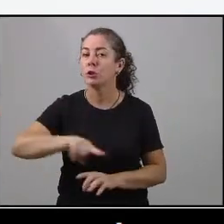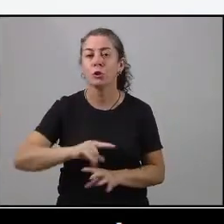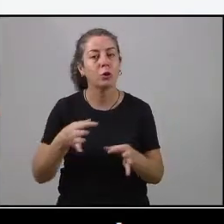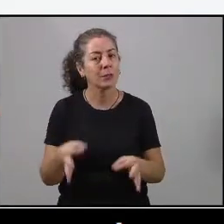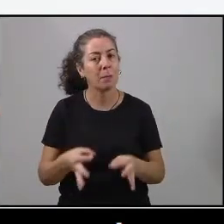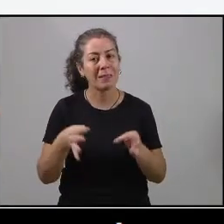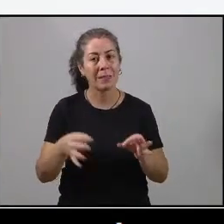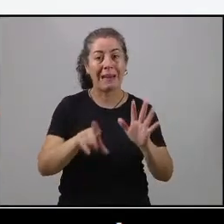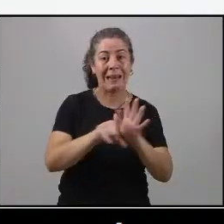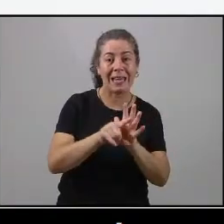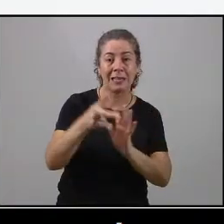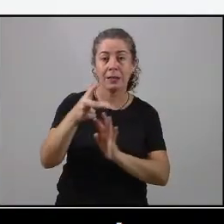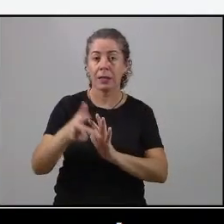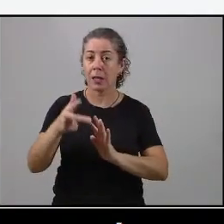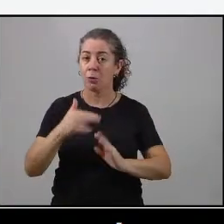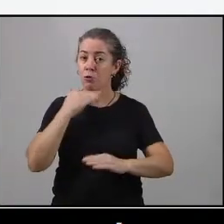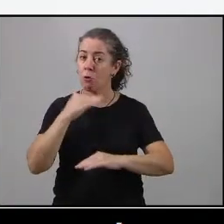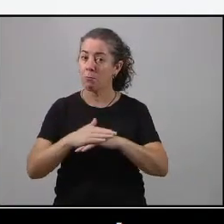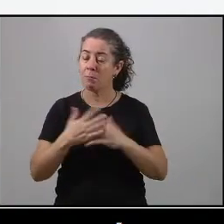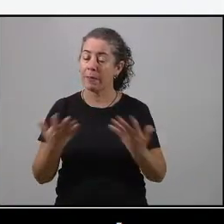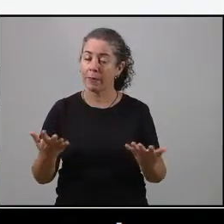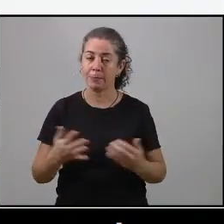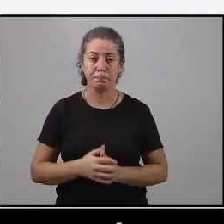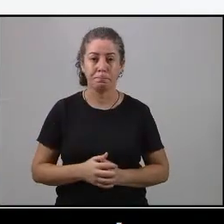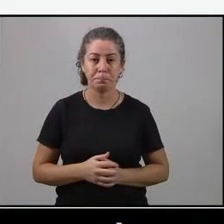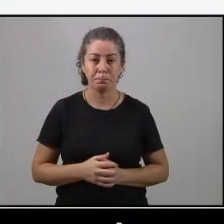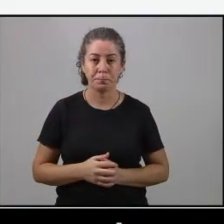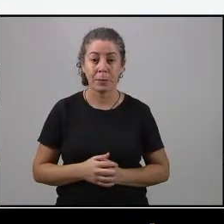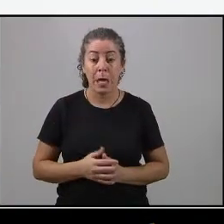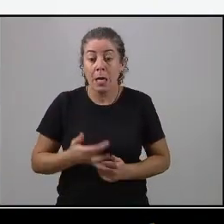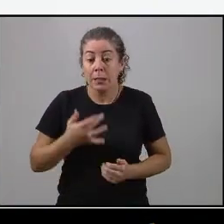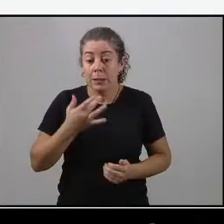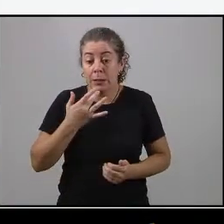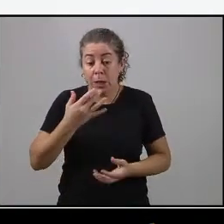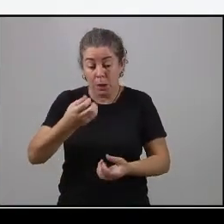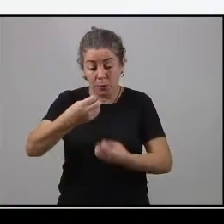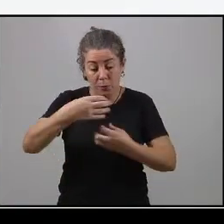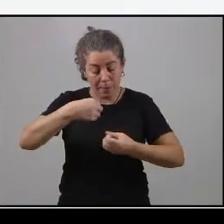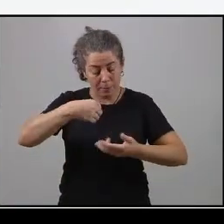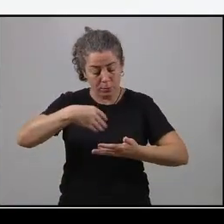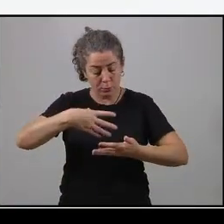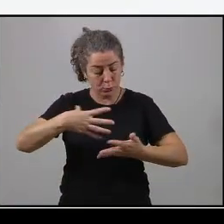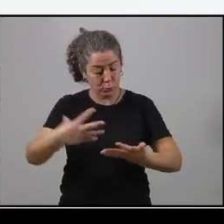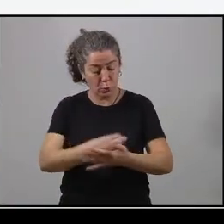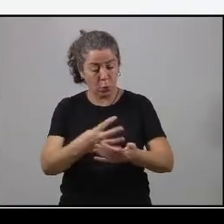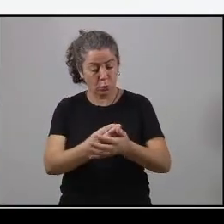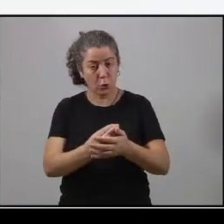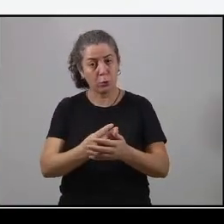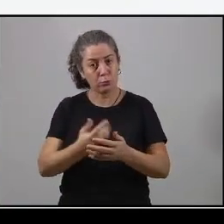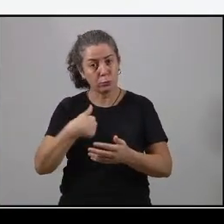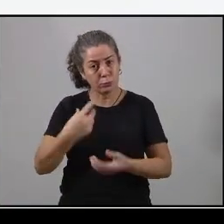momento procesal yo le puedo trasladar. En cuanto tengamos información y podamos trasladarla, lo haremos.